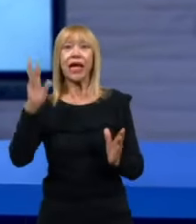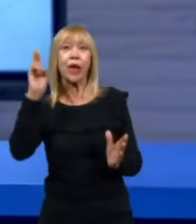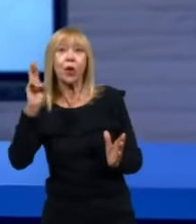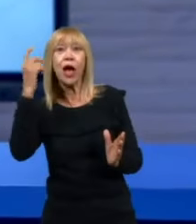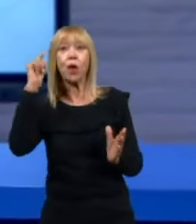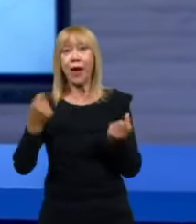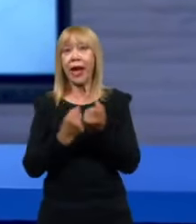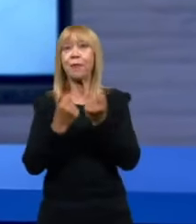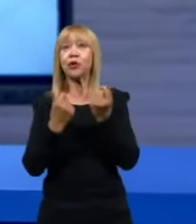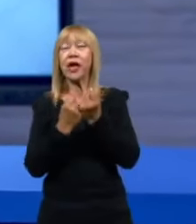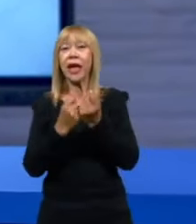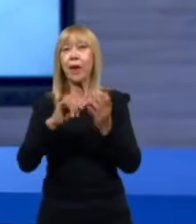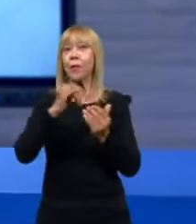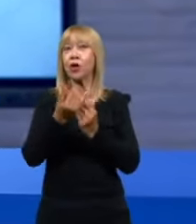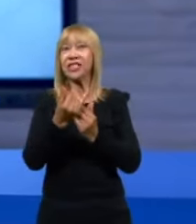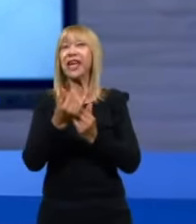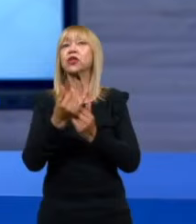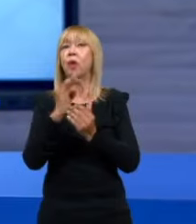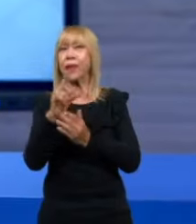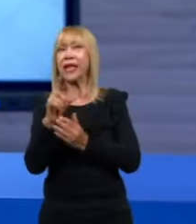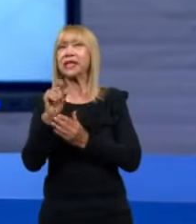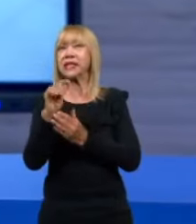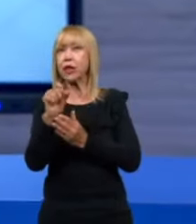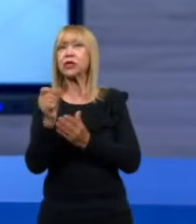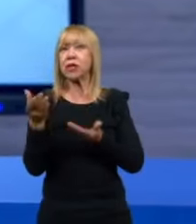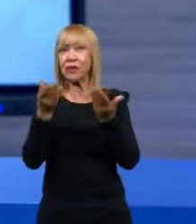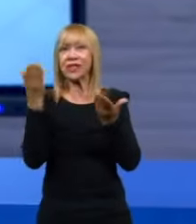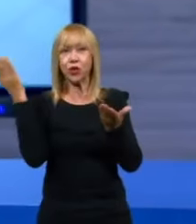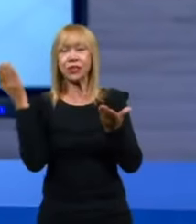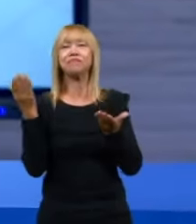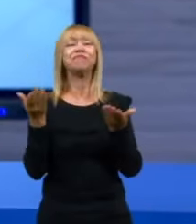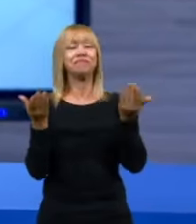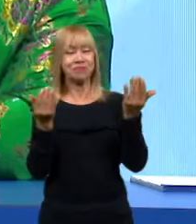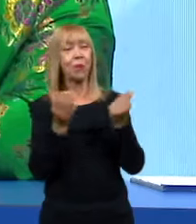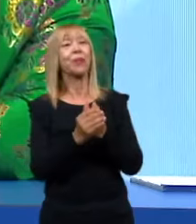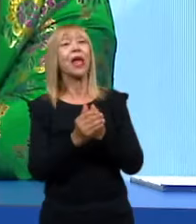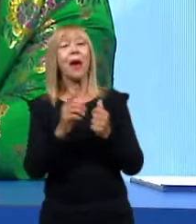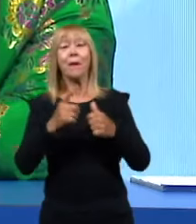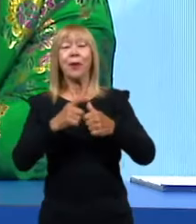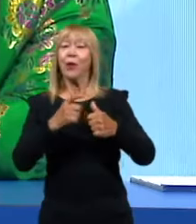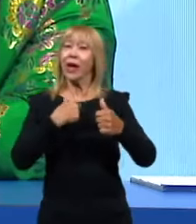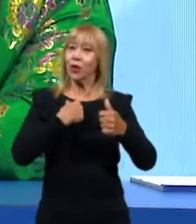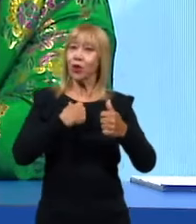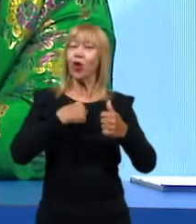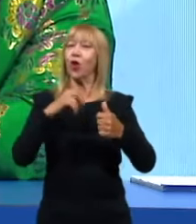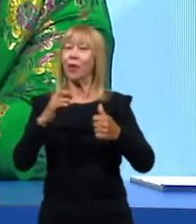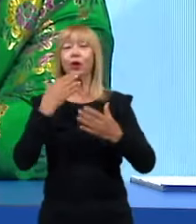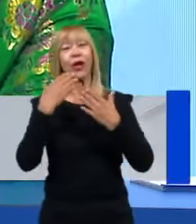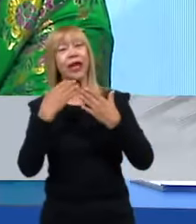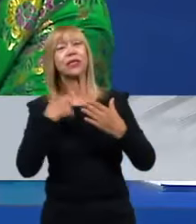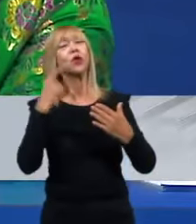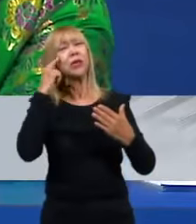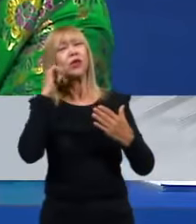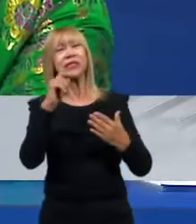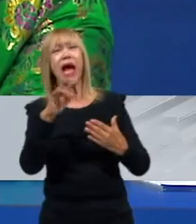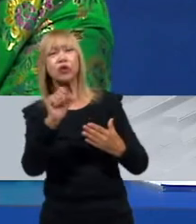para apoyar el proyecto, el bill de estatus que se ha presentado allí. Adelante, comisionada. Bueno, primero que todo, Normando, gracias. Yo creo que el tema de estatus